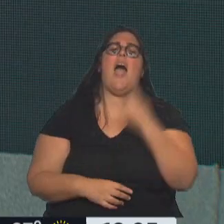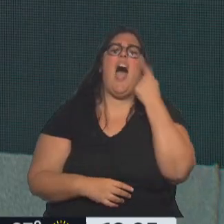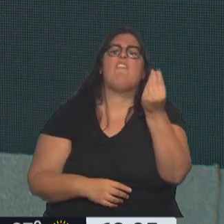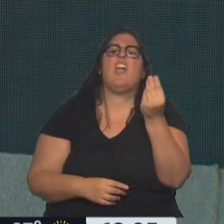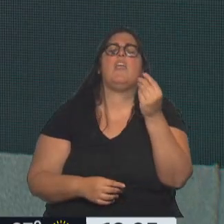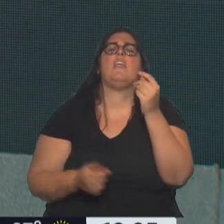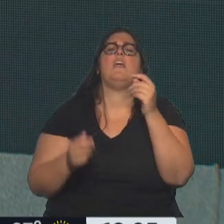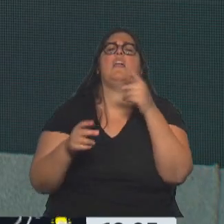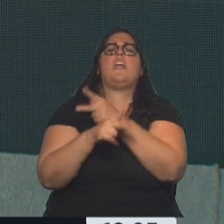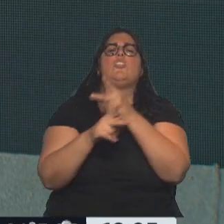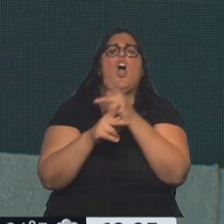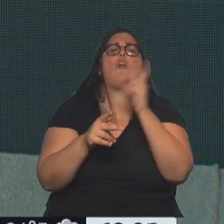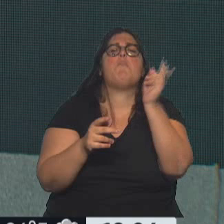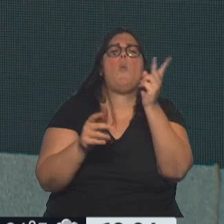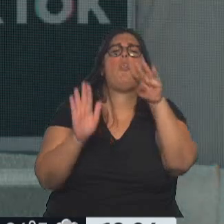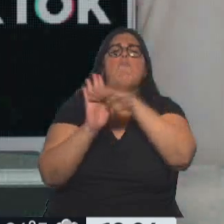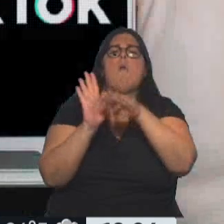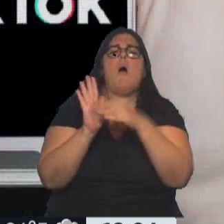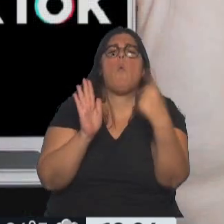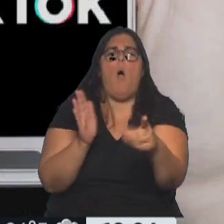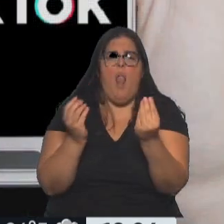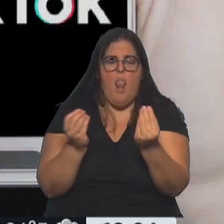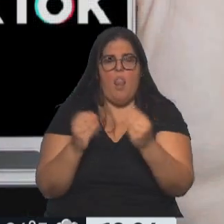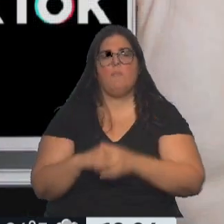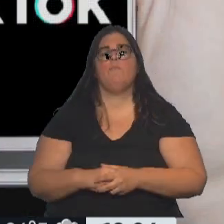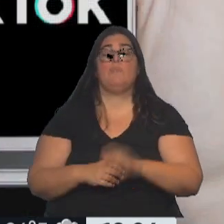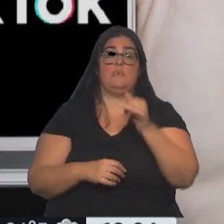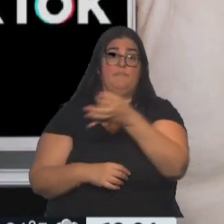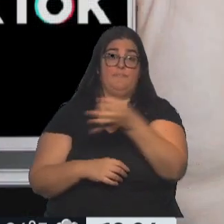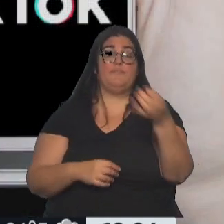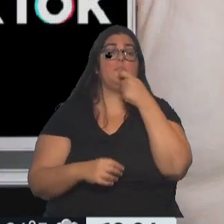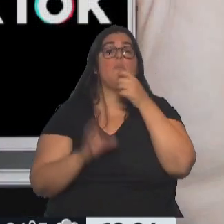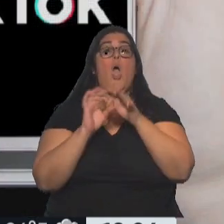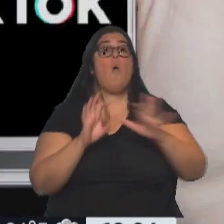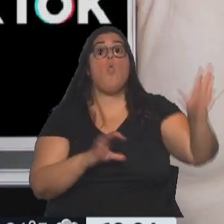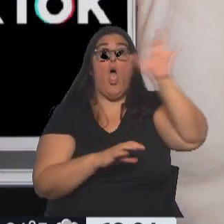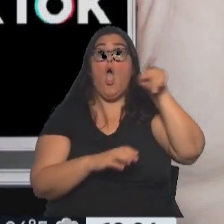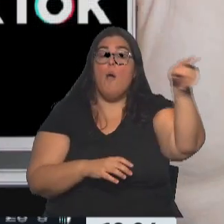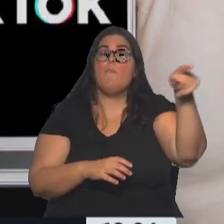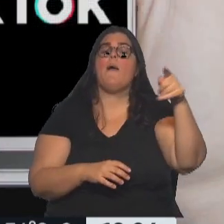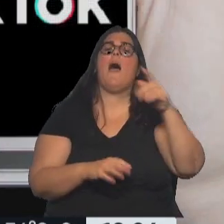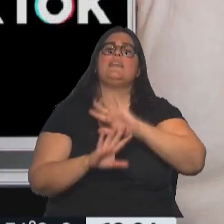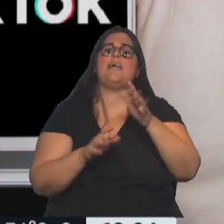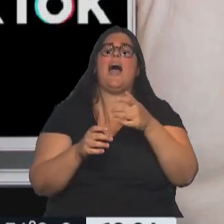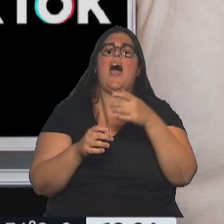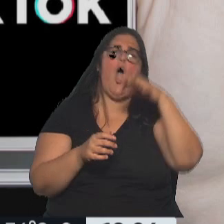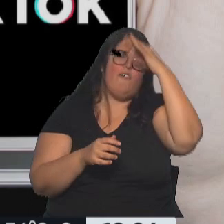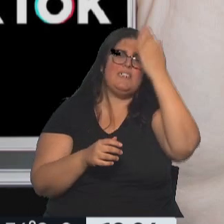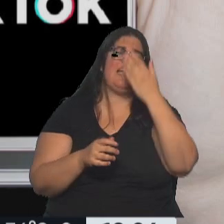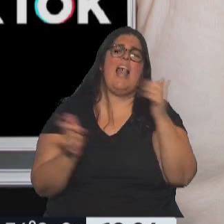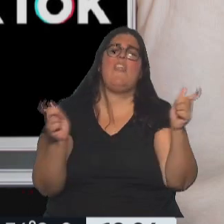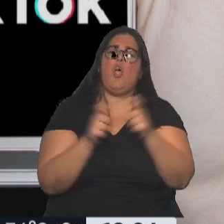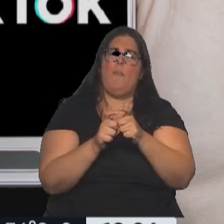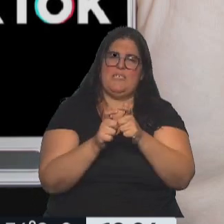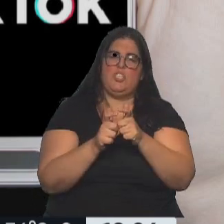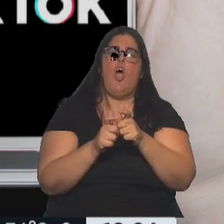de TikTok en el mundo. Félix Taylor, a ver. Exactamente, Pablo, aquí lo vemos. En Europa fue prohibido en los dispositivos oficiales de la Comisión y